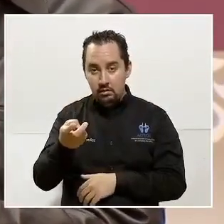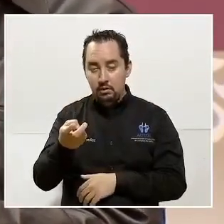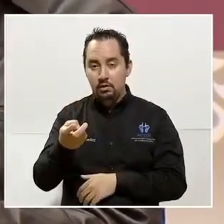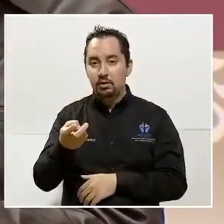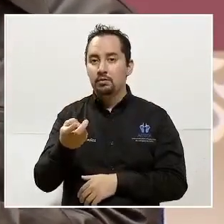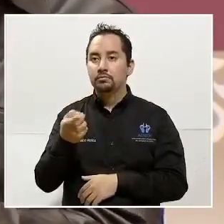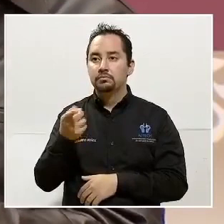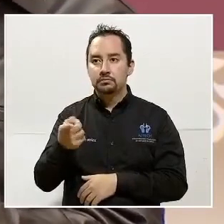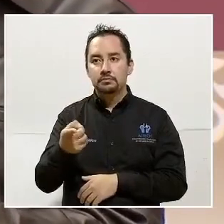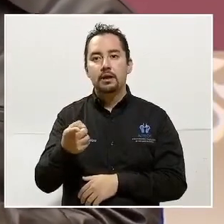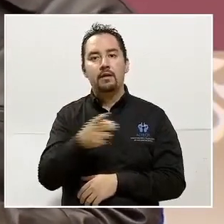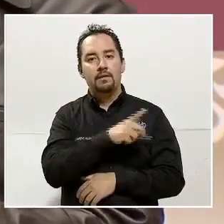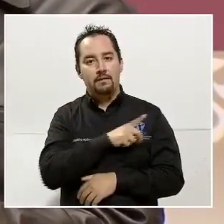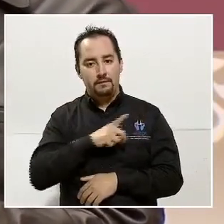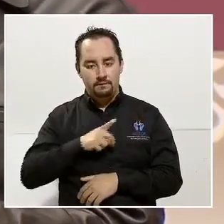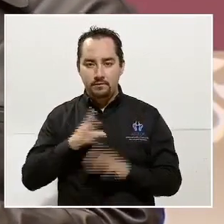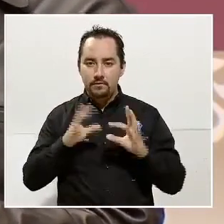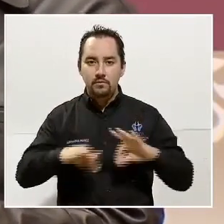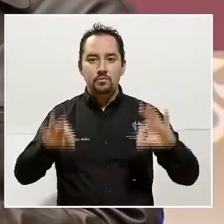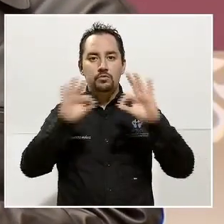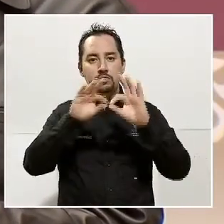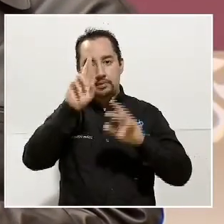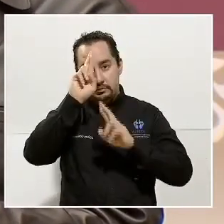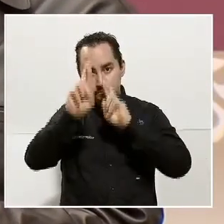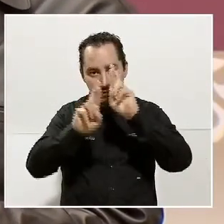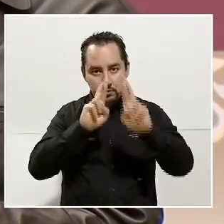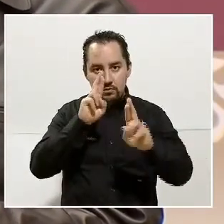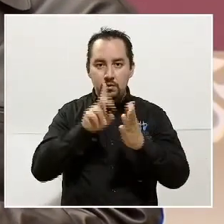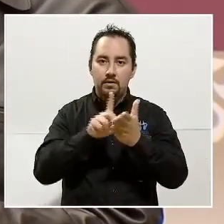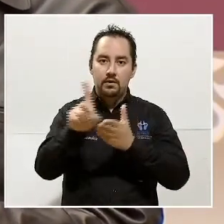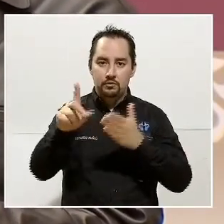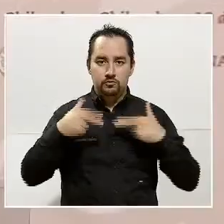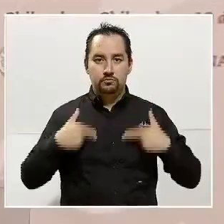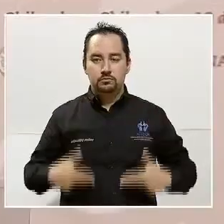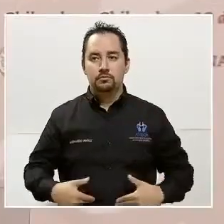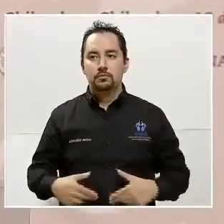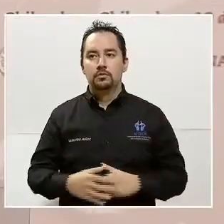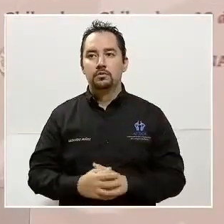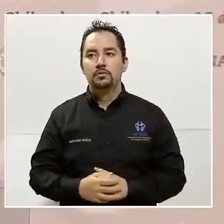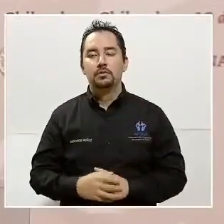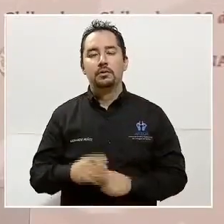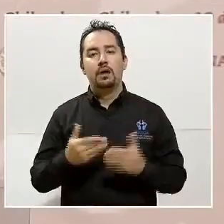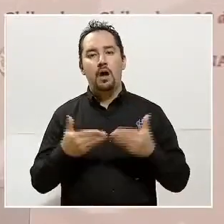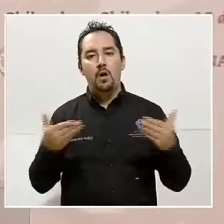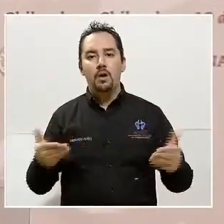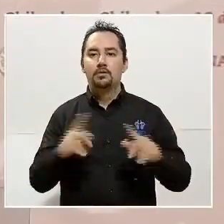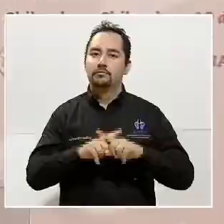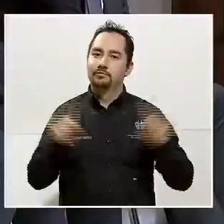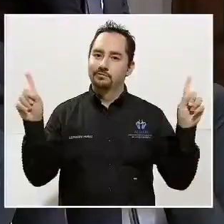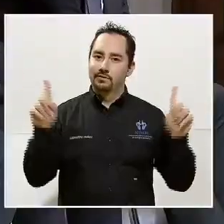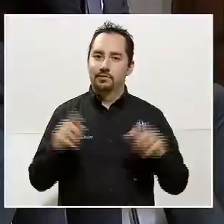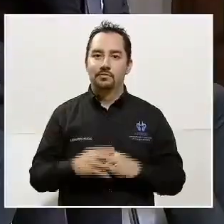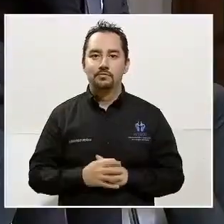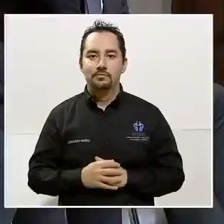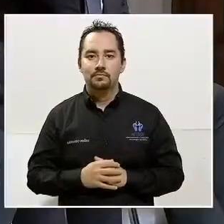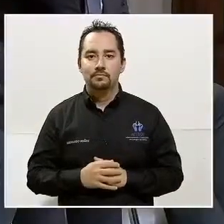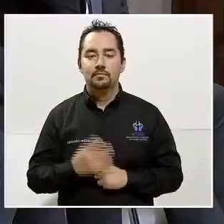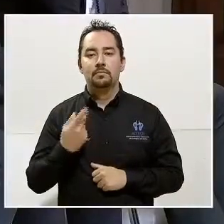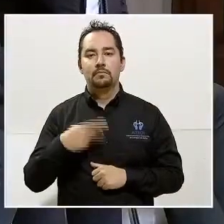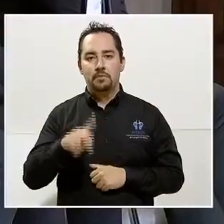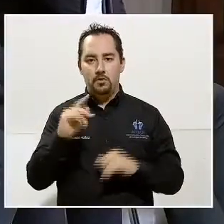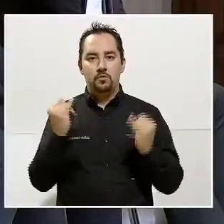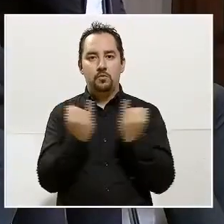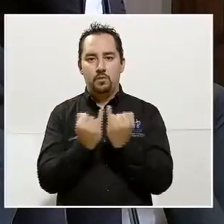versa sobre el respeto de los derechos humanos. Ya es distinto. Pero también